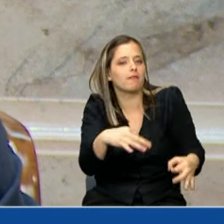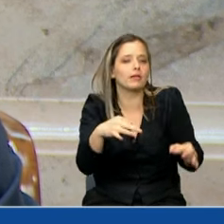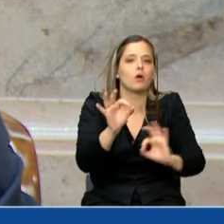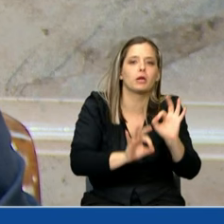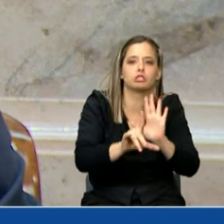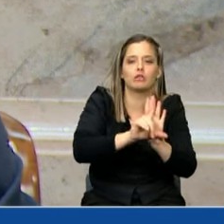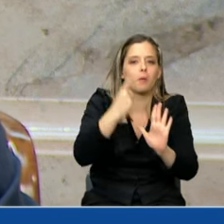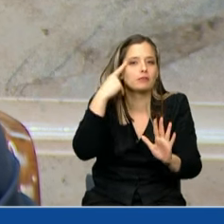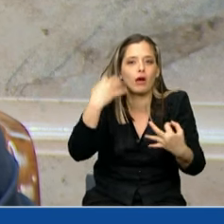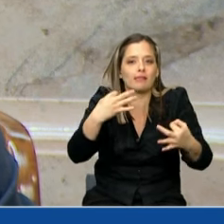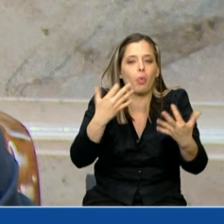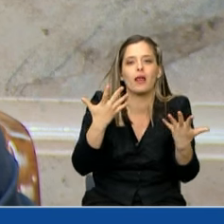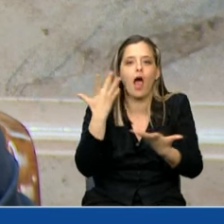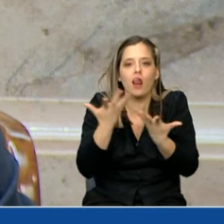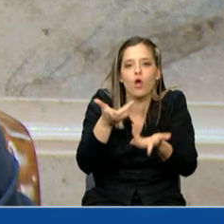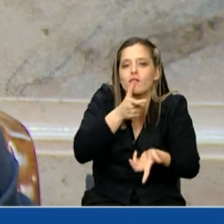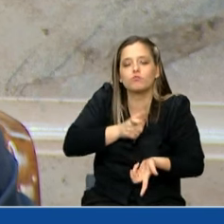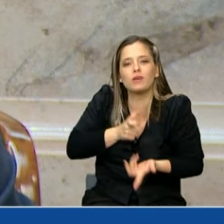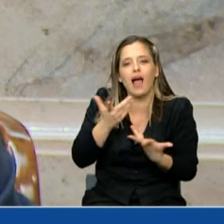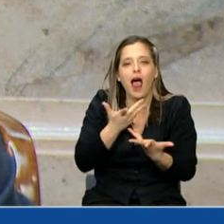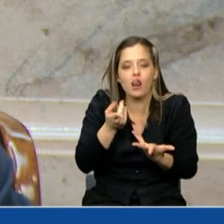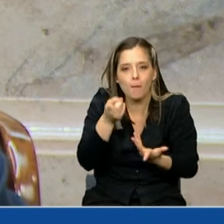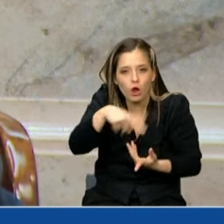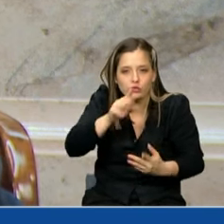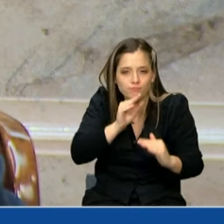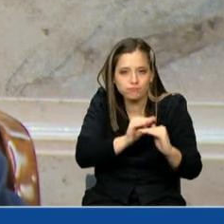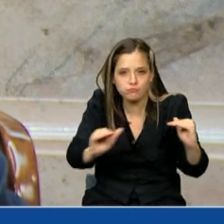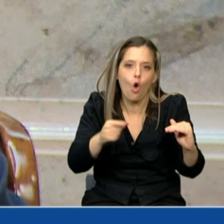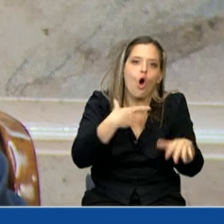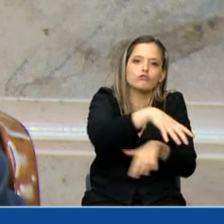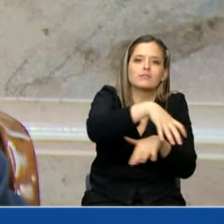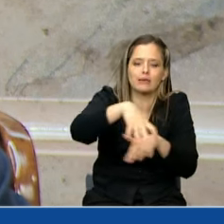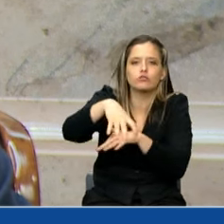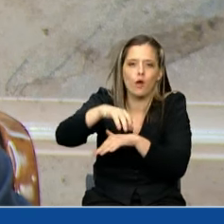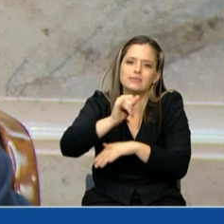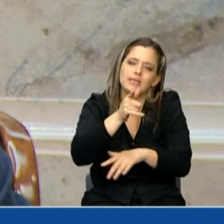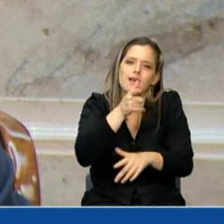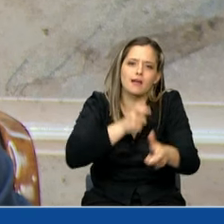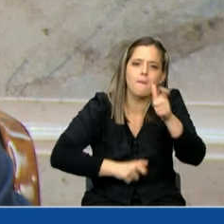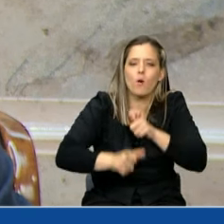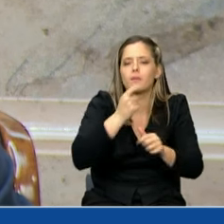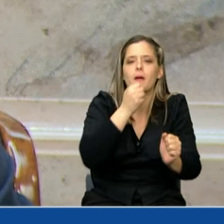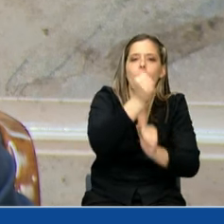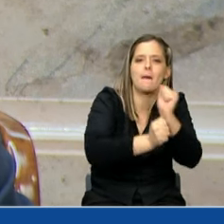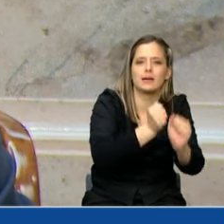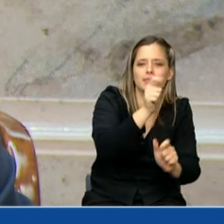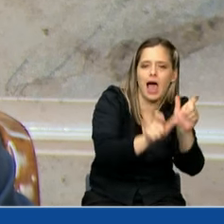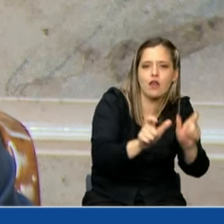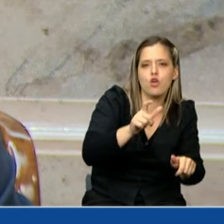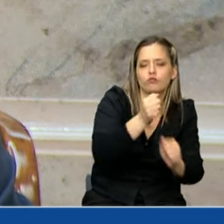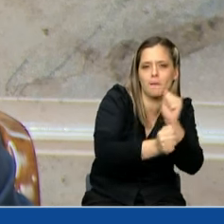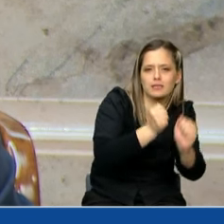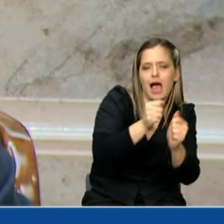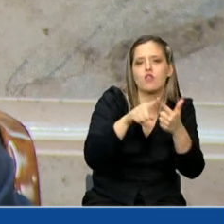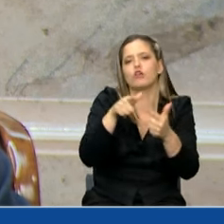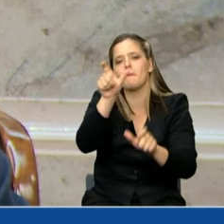constructivo como lo respondieron muchos sectores empresarios sindicales distintos sectores de